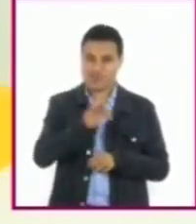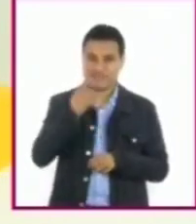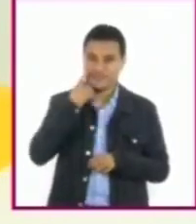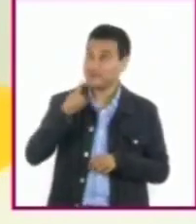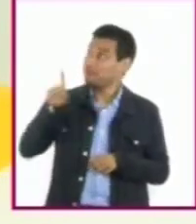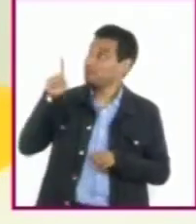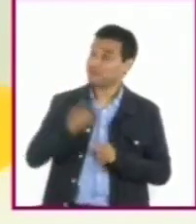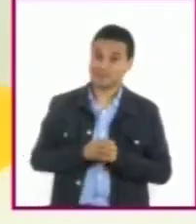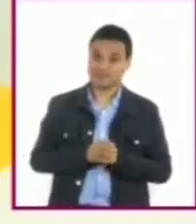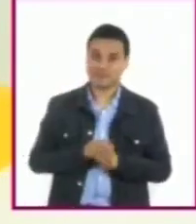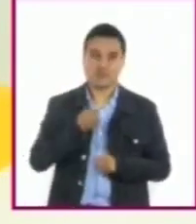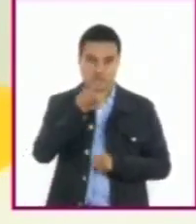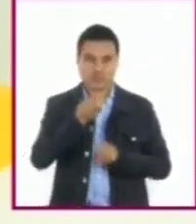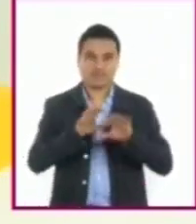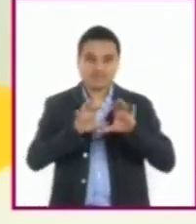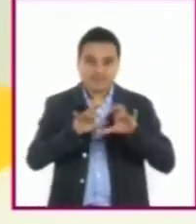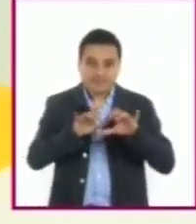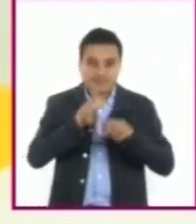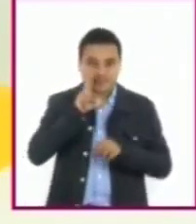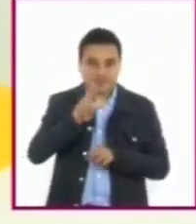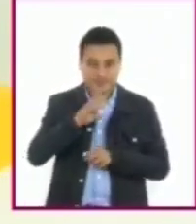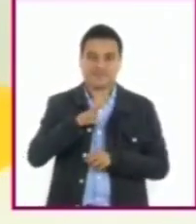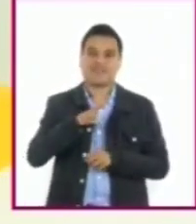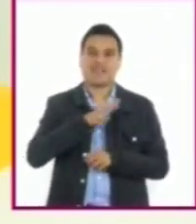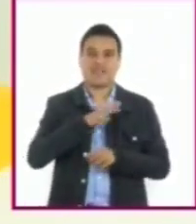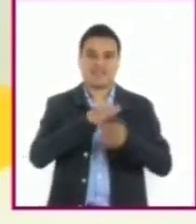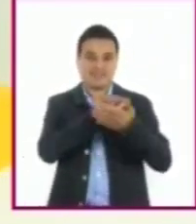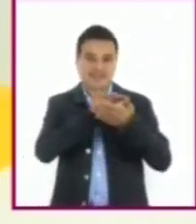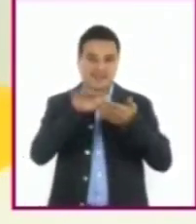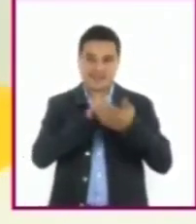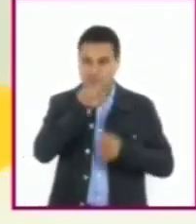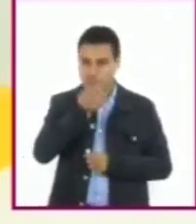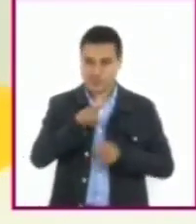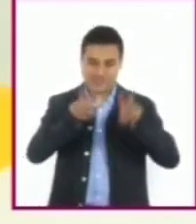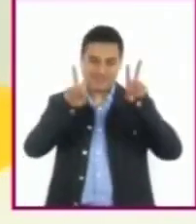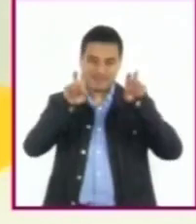el siguiente enlace, donde encontrarás una lectura del tema.